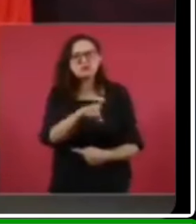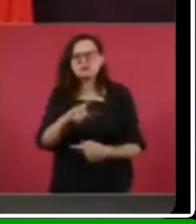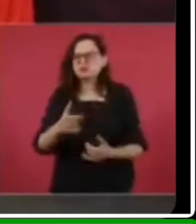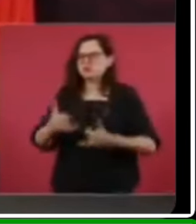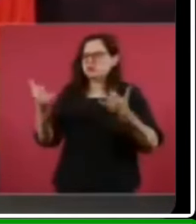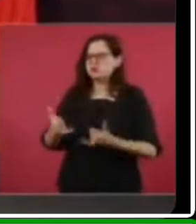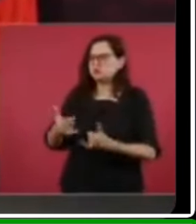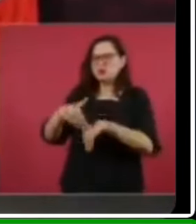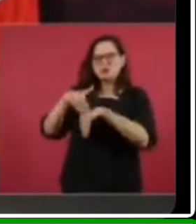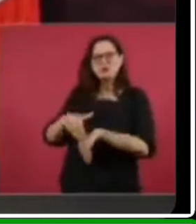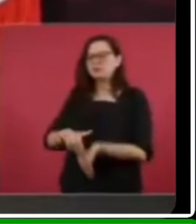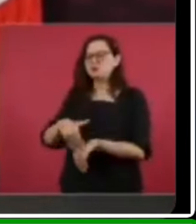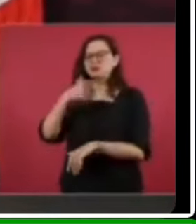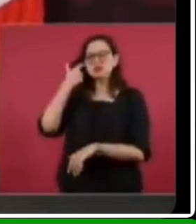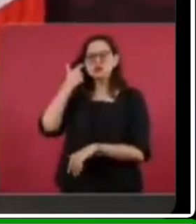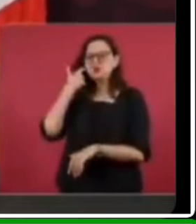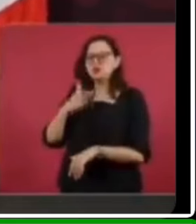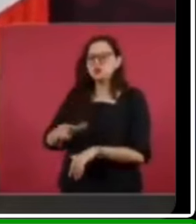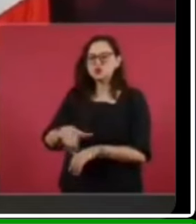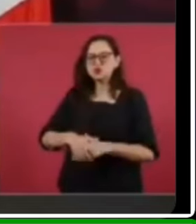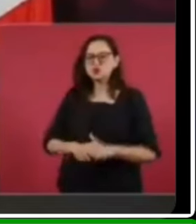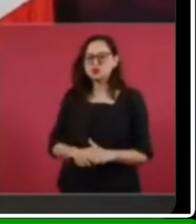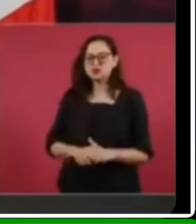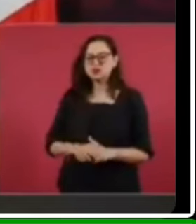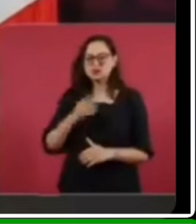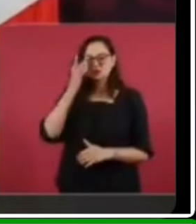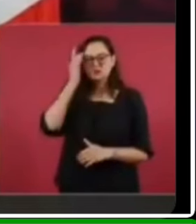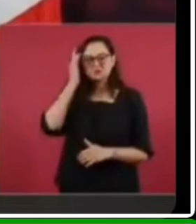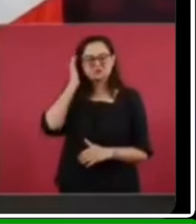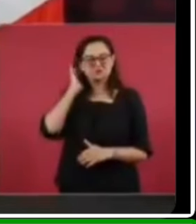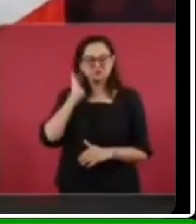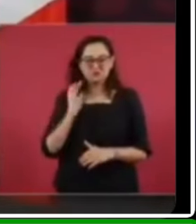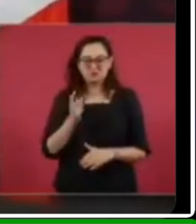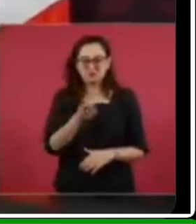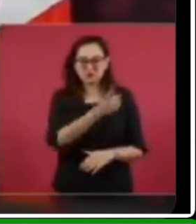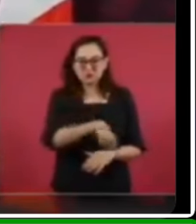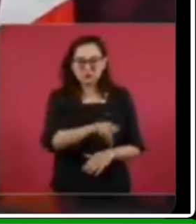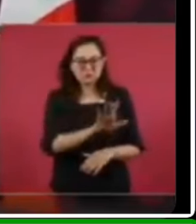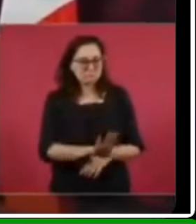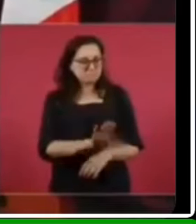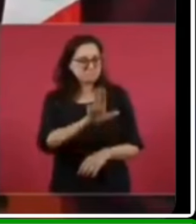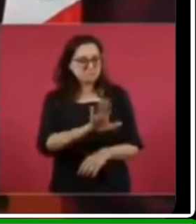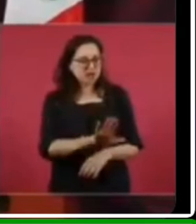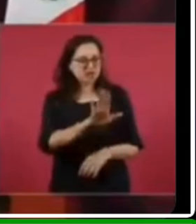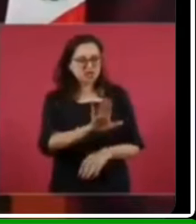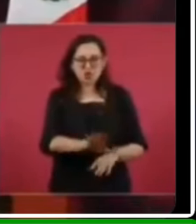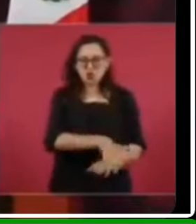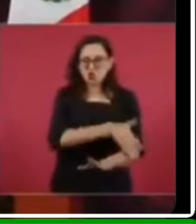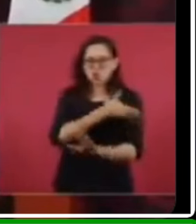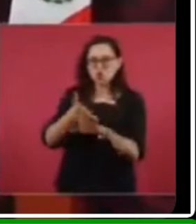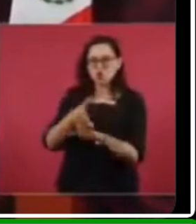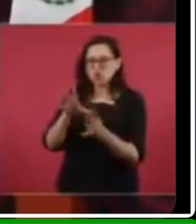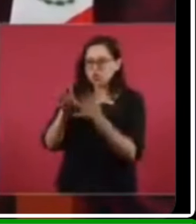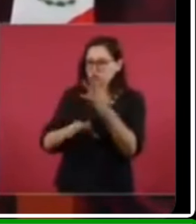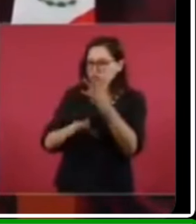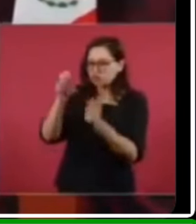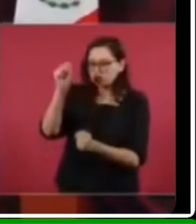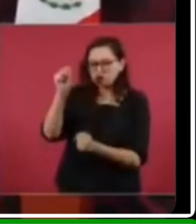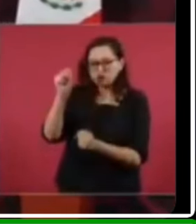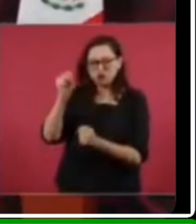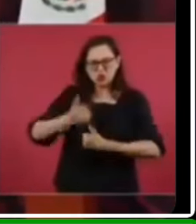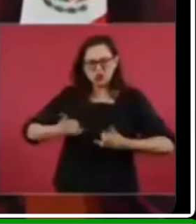el pueblo de México, para él no hay justicia. Vamos a escuchar la intervención de esta diputada de